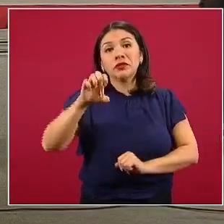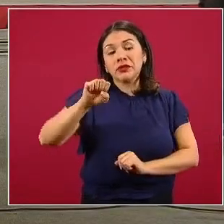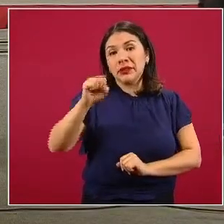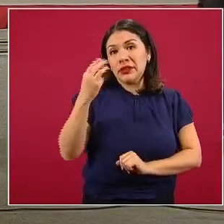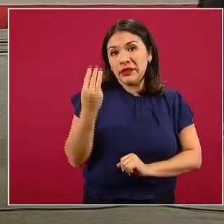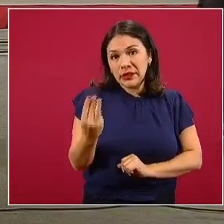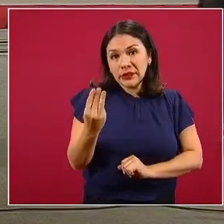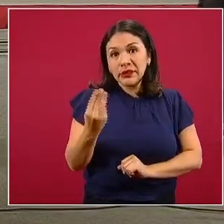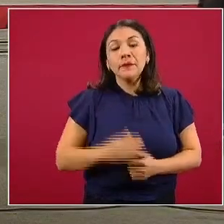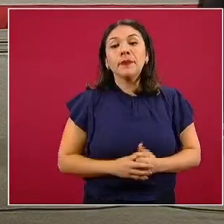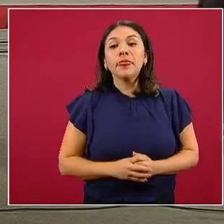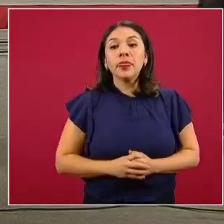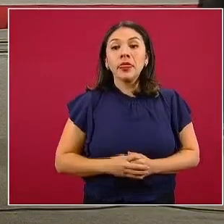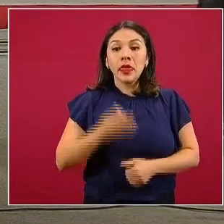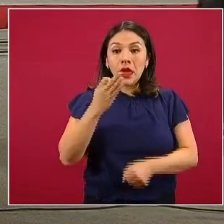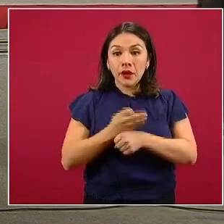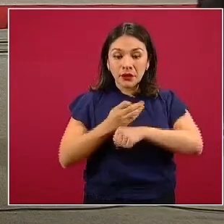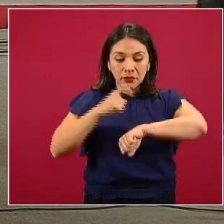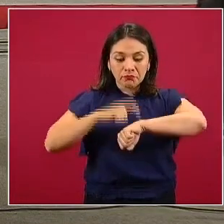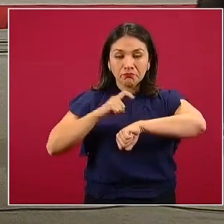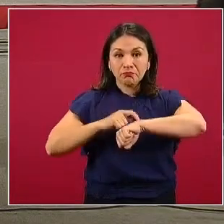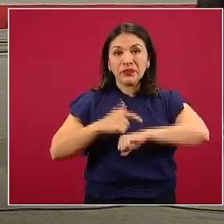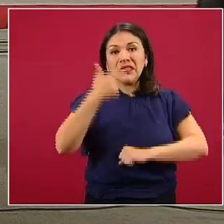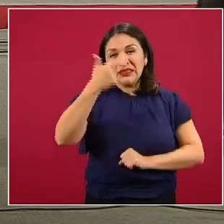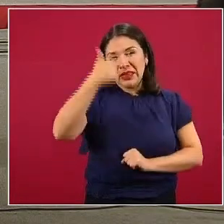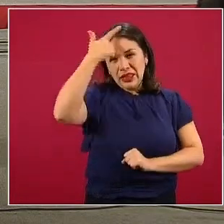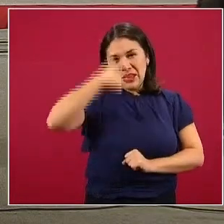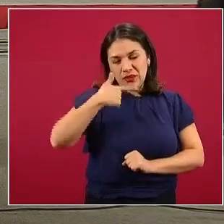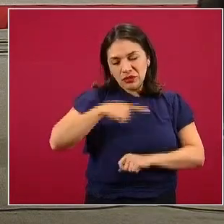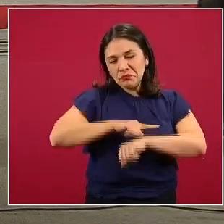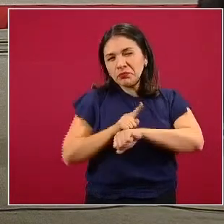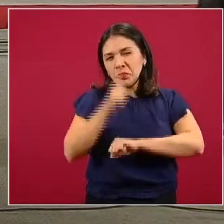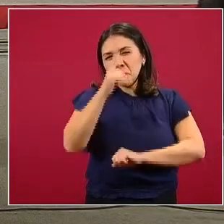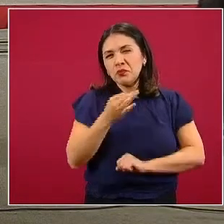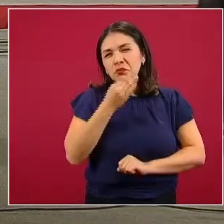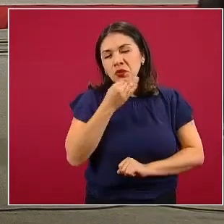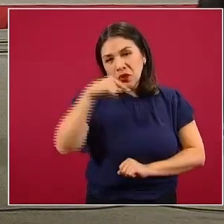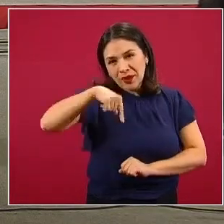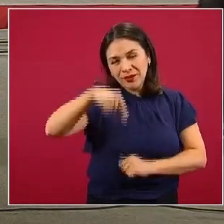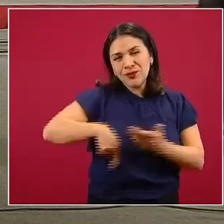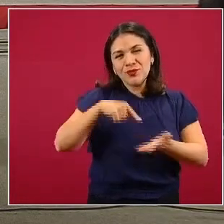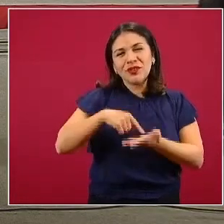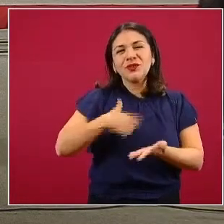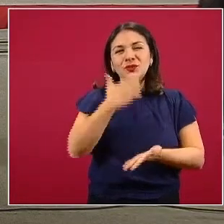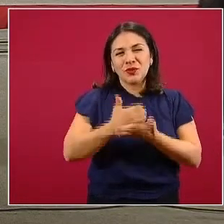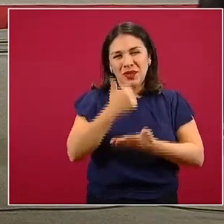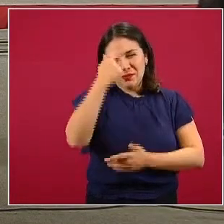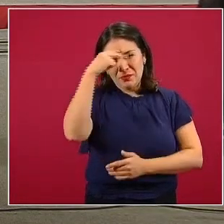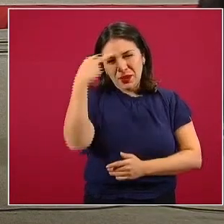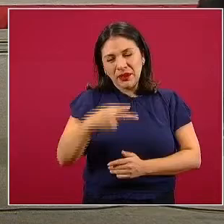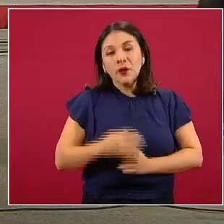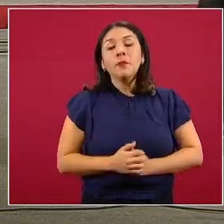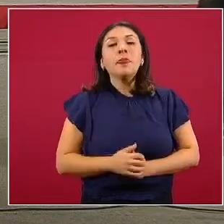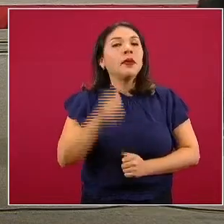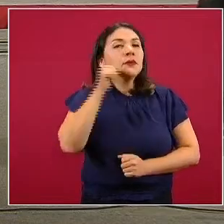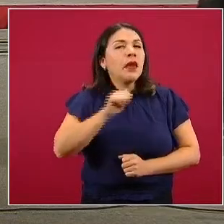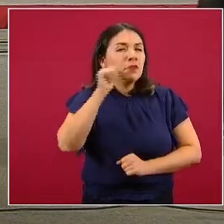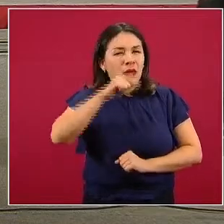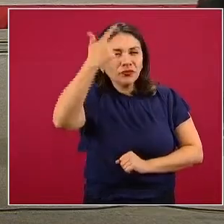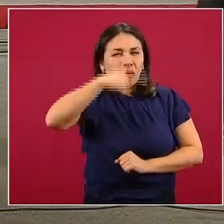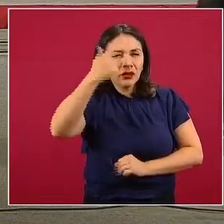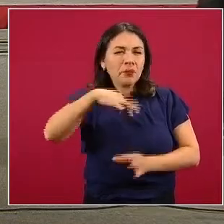263. Son las 7 de la noche con un minuto aquí en la Ciudad de México. Estamos, como todas las